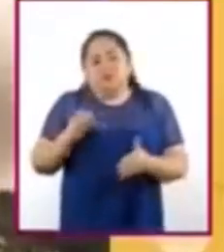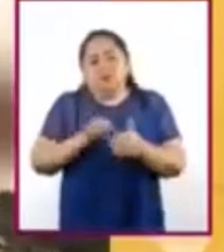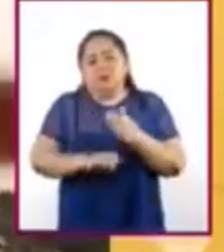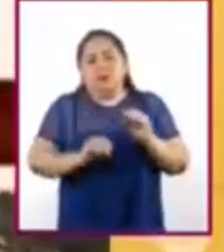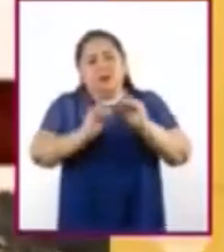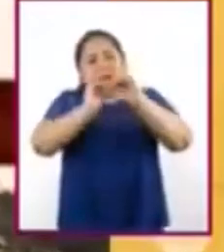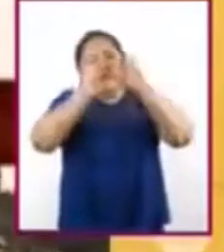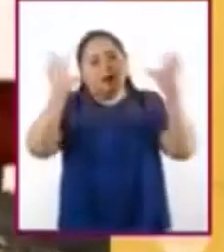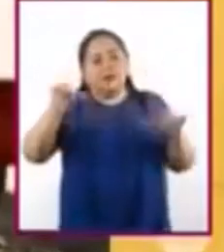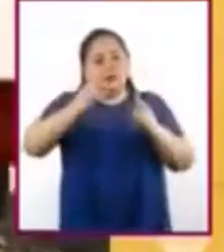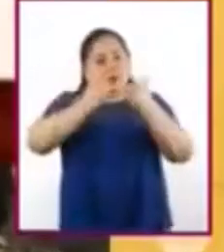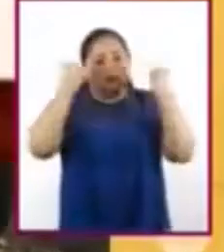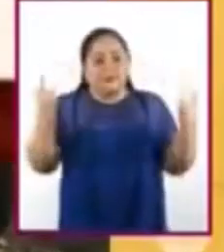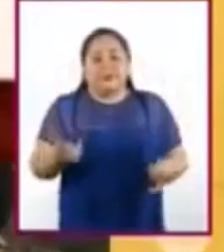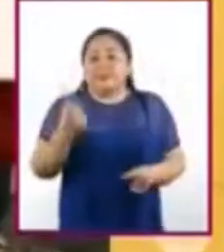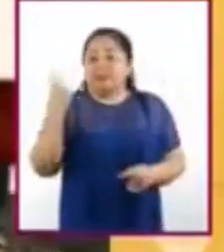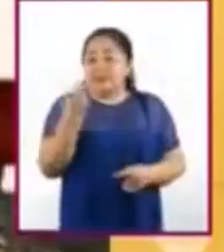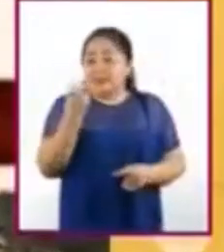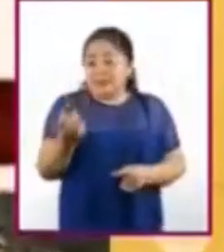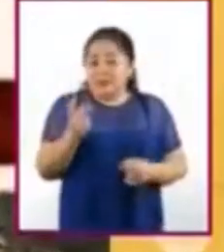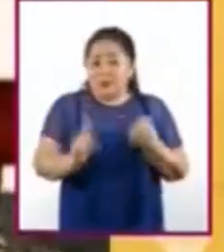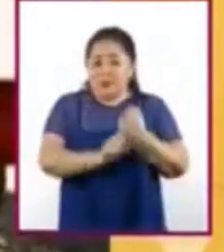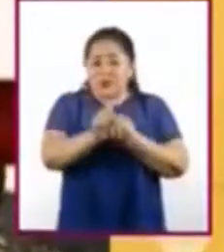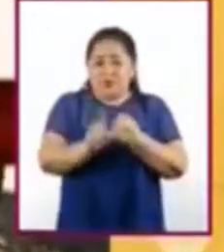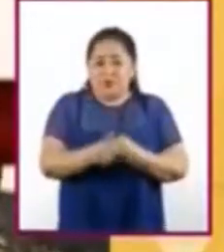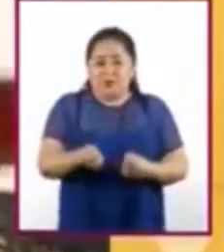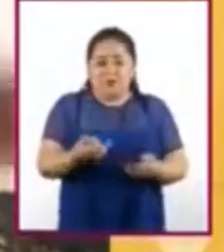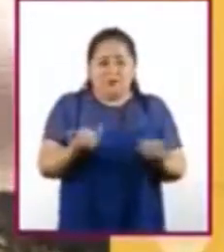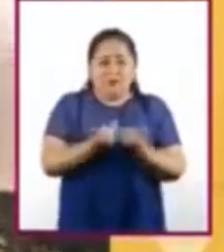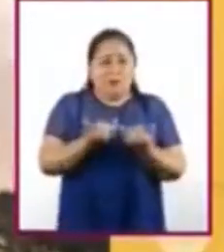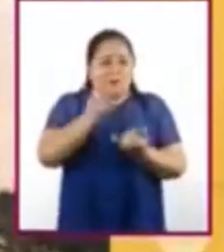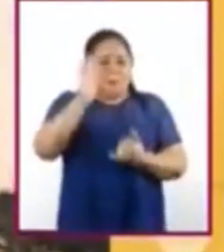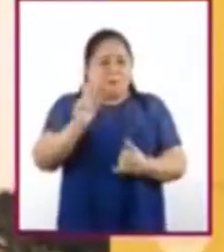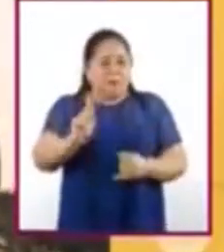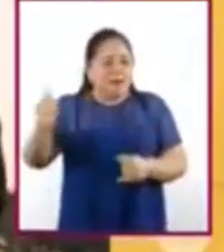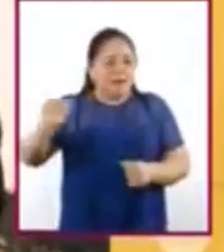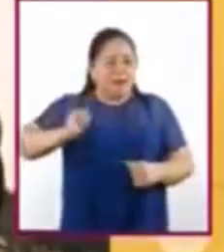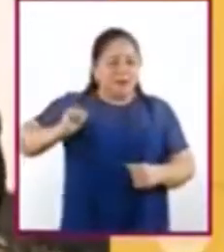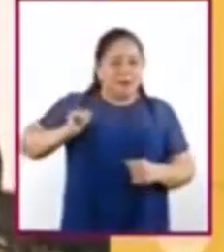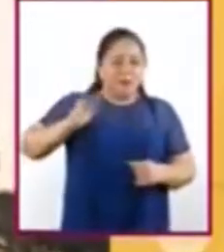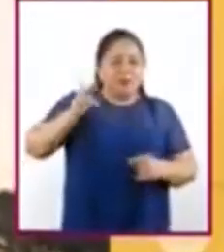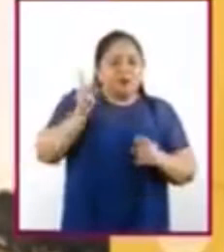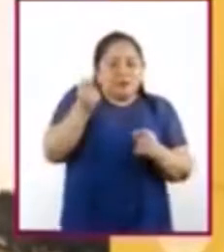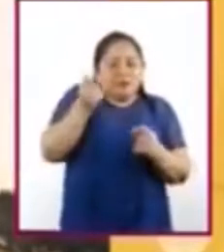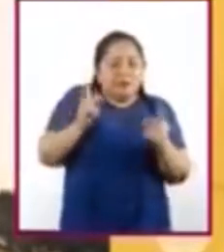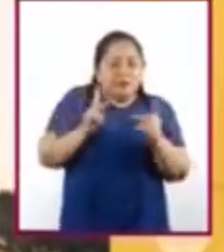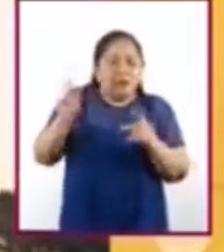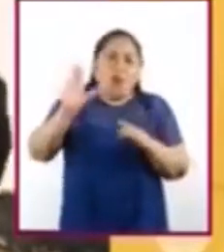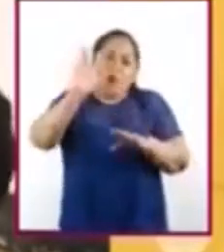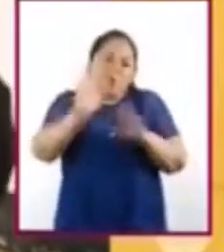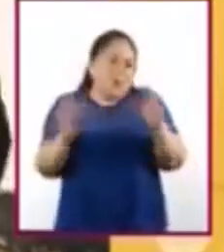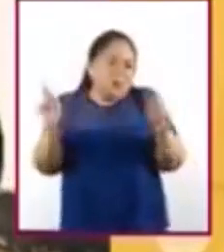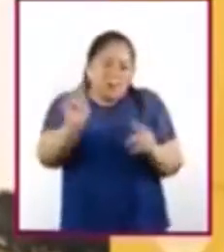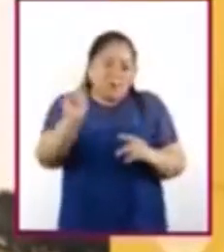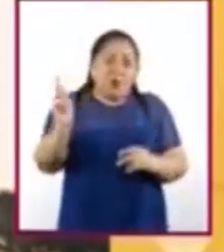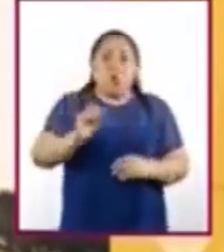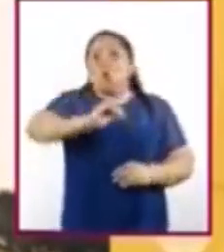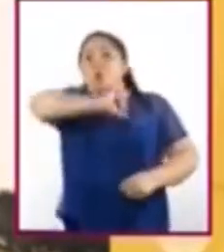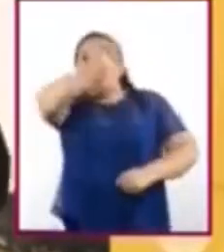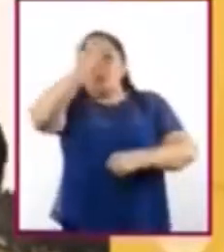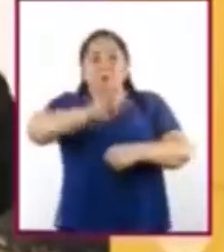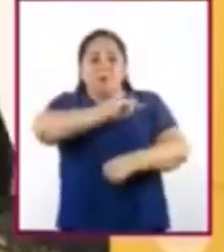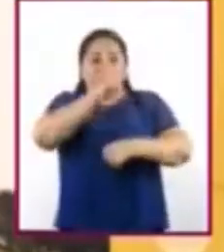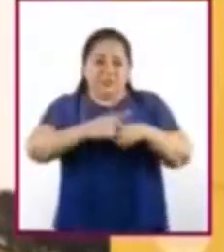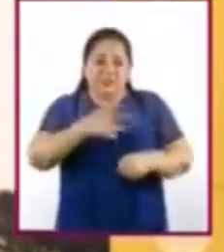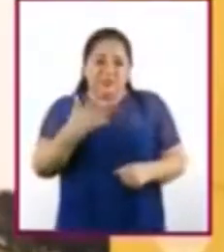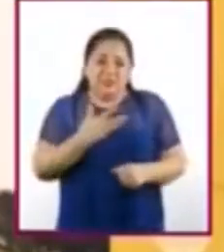de la historia, de que estos problemas se han vivido en otros momentos de diferente manera o incluso de manera comparada, que otros países tuvieron o